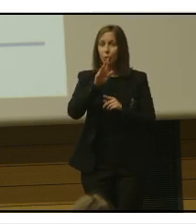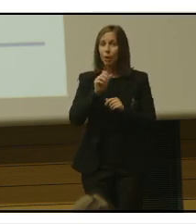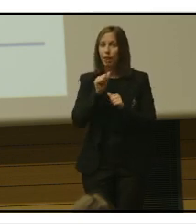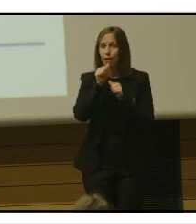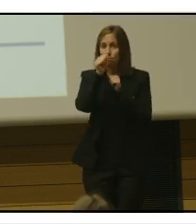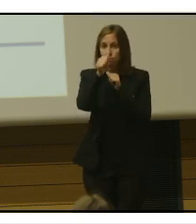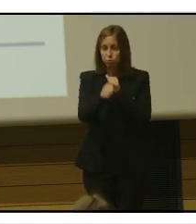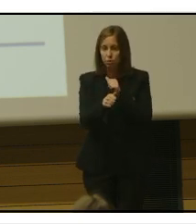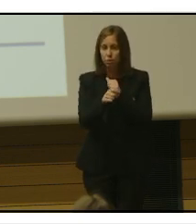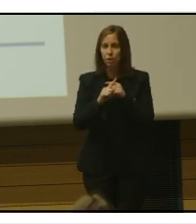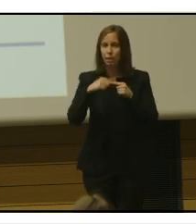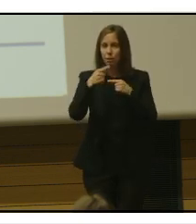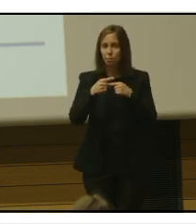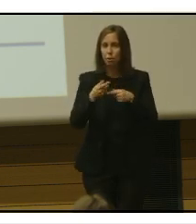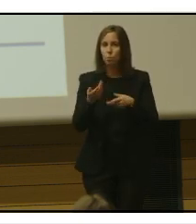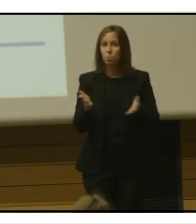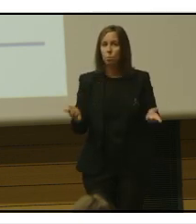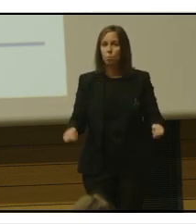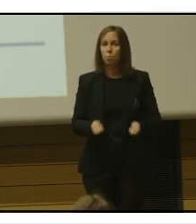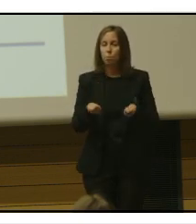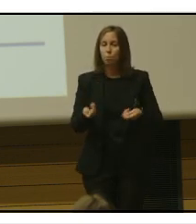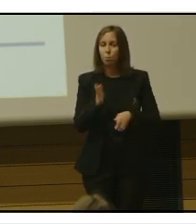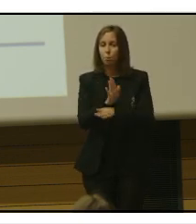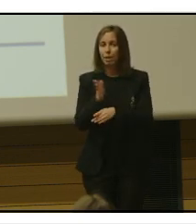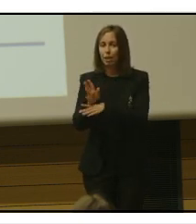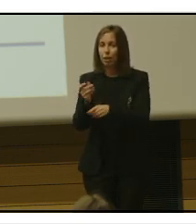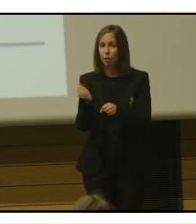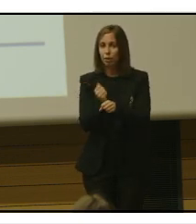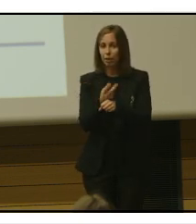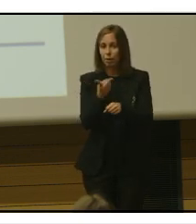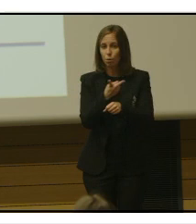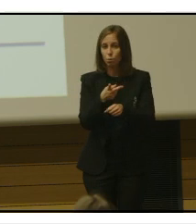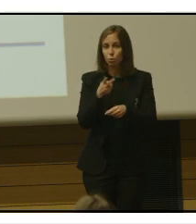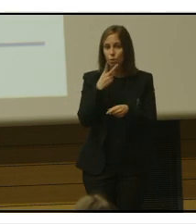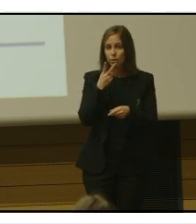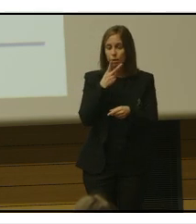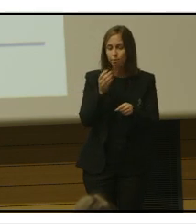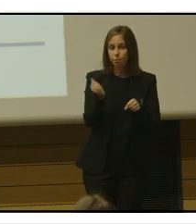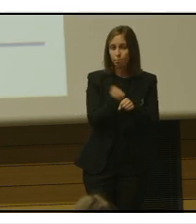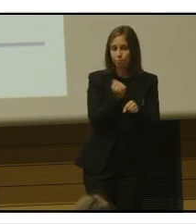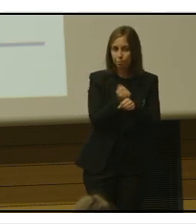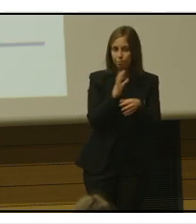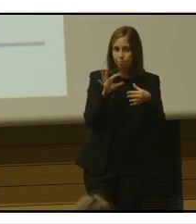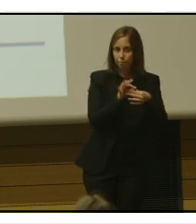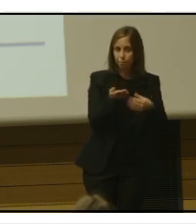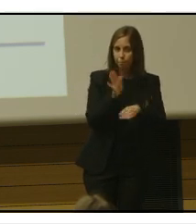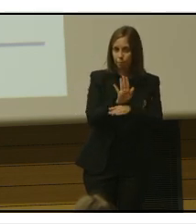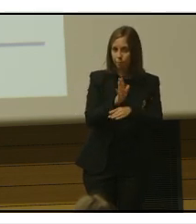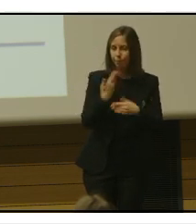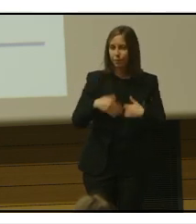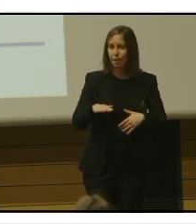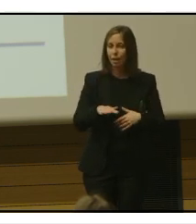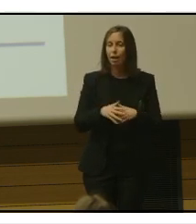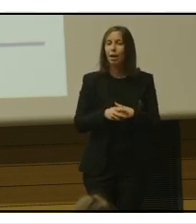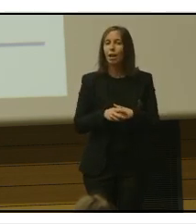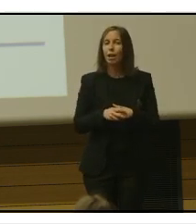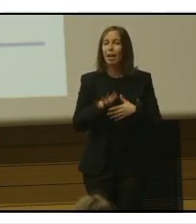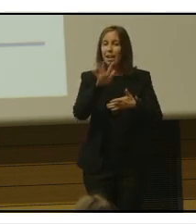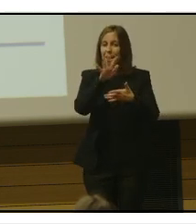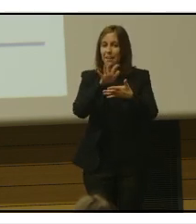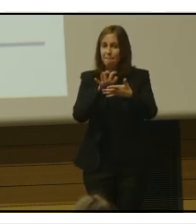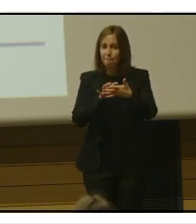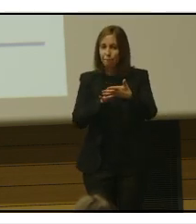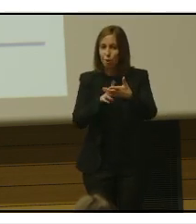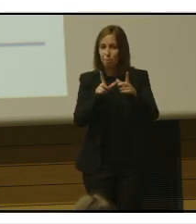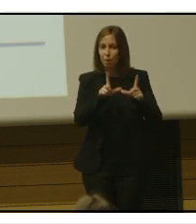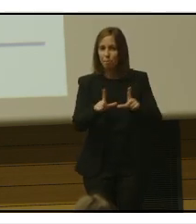la publicación de los trabajos de Winder y Graham, de Levine y de Dolly Hill, el Surgeon General emite un informe, que es